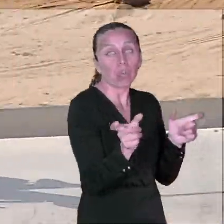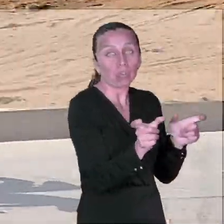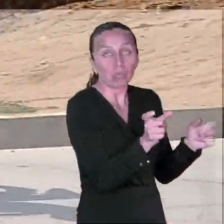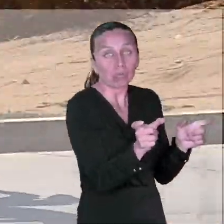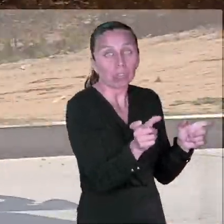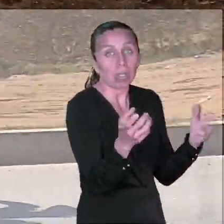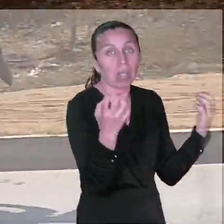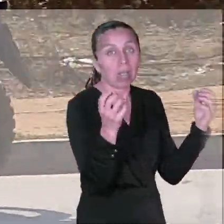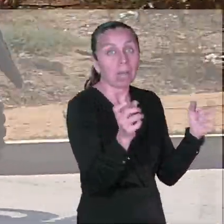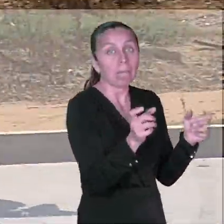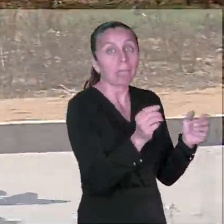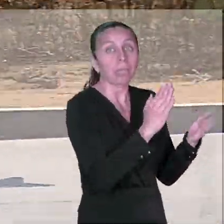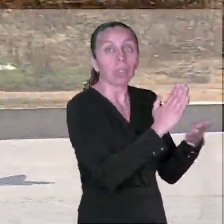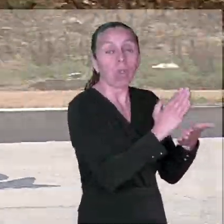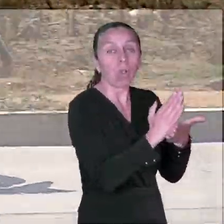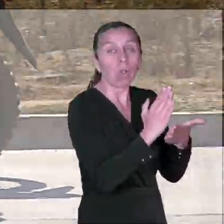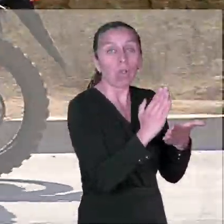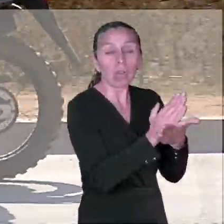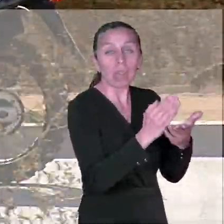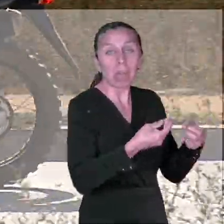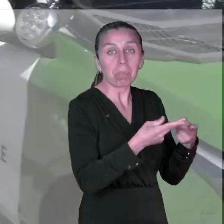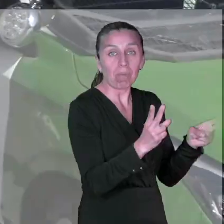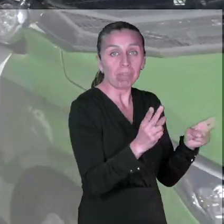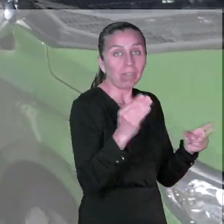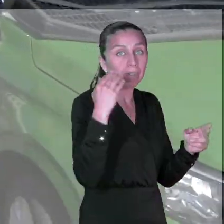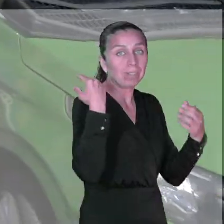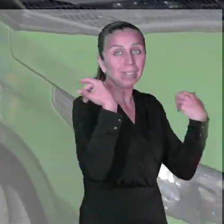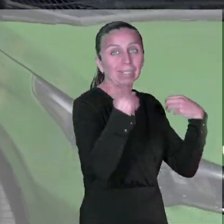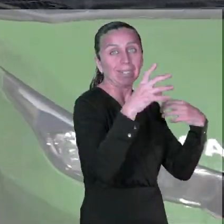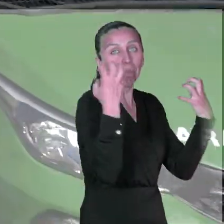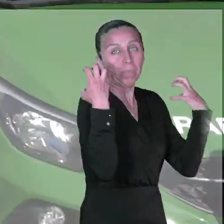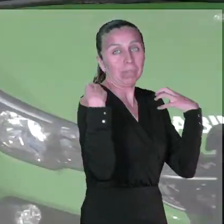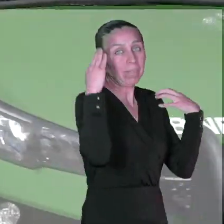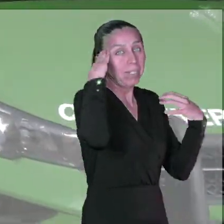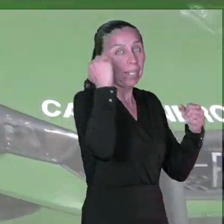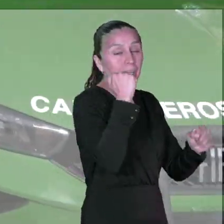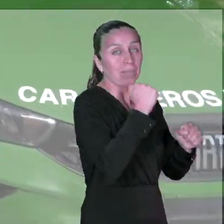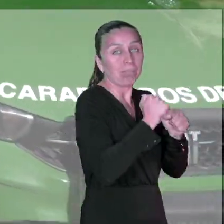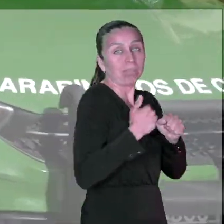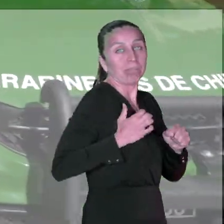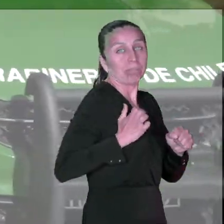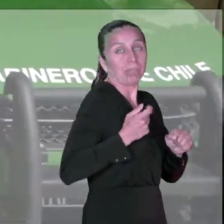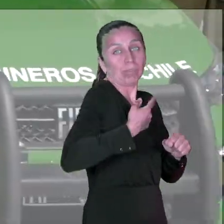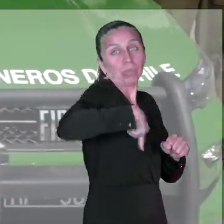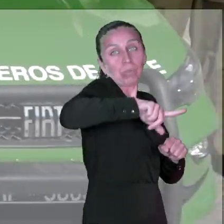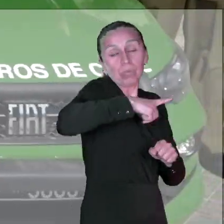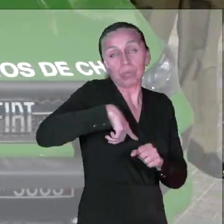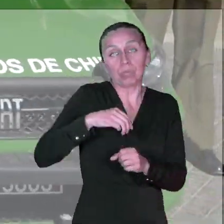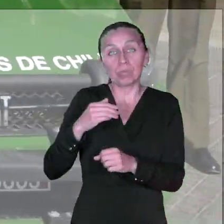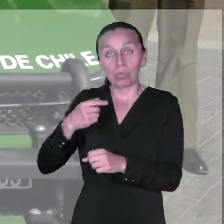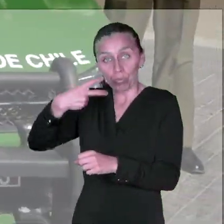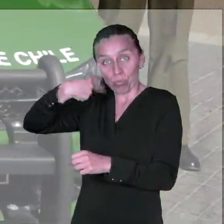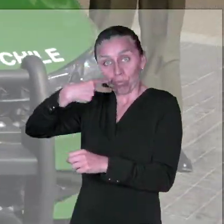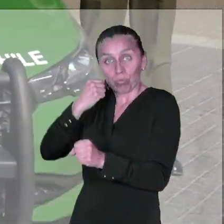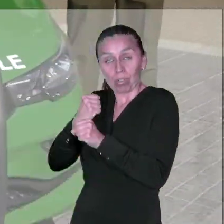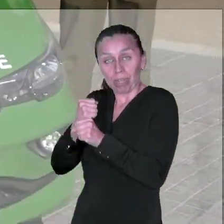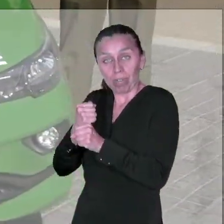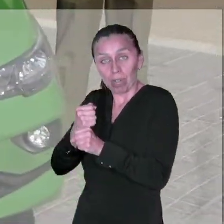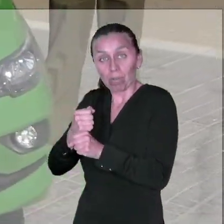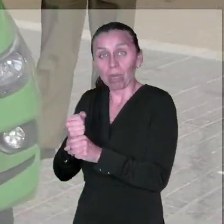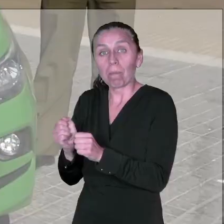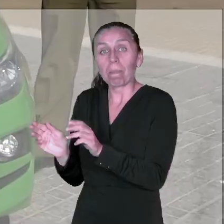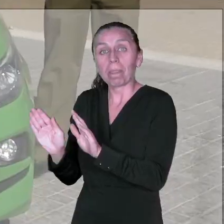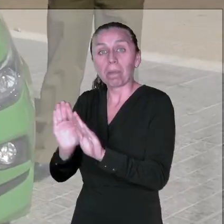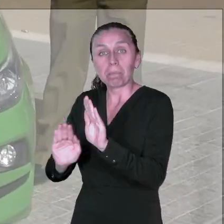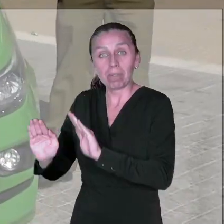y la seguridad y el orden público la tienen la policía y nosotros hacemos una labor preventiva comunitaria en los diferentes